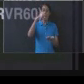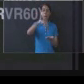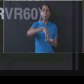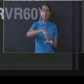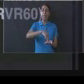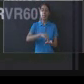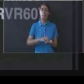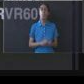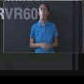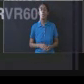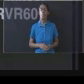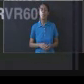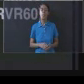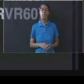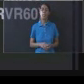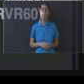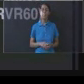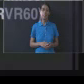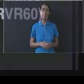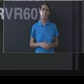afectaba que alguien tuviera algo mejor.